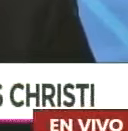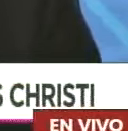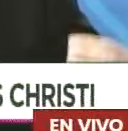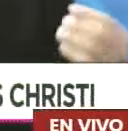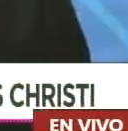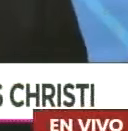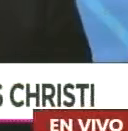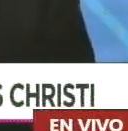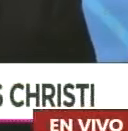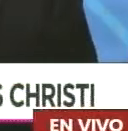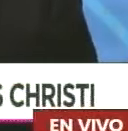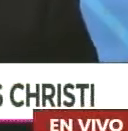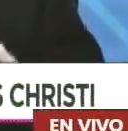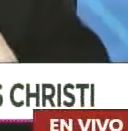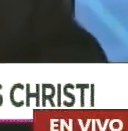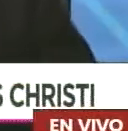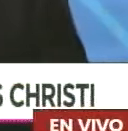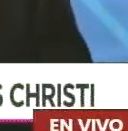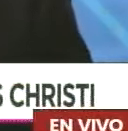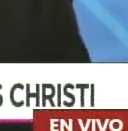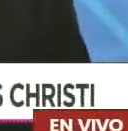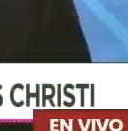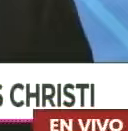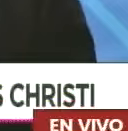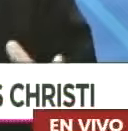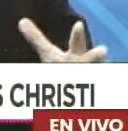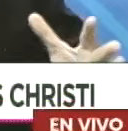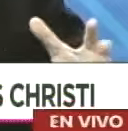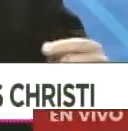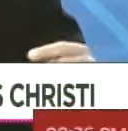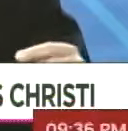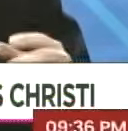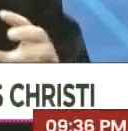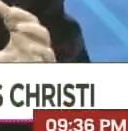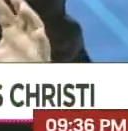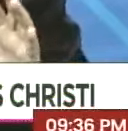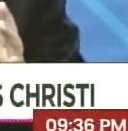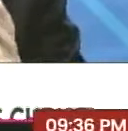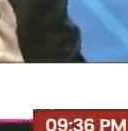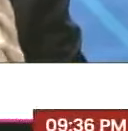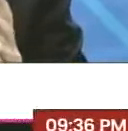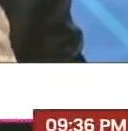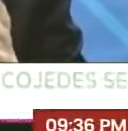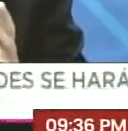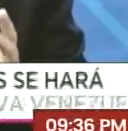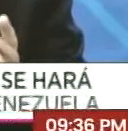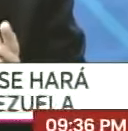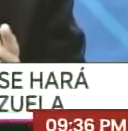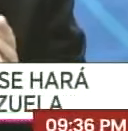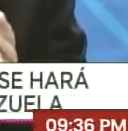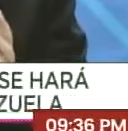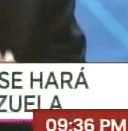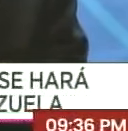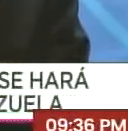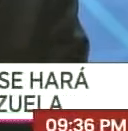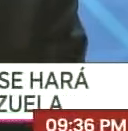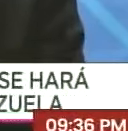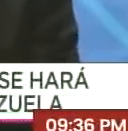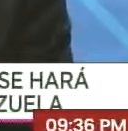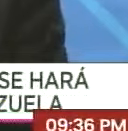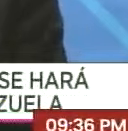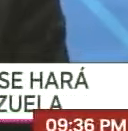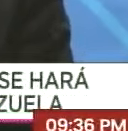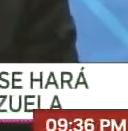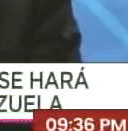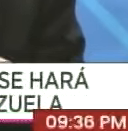día con el tricolor nacional, porque nosotros debemos reconocer que cuando modificamos la celebración del Día de la Bandera